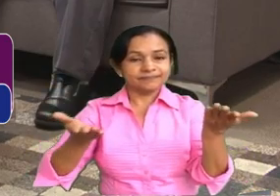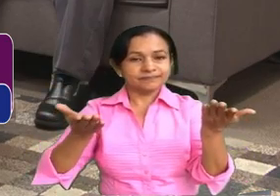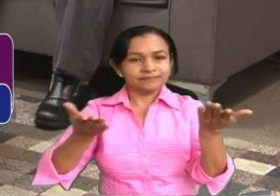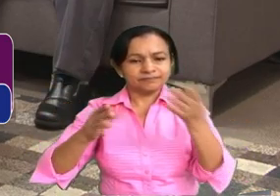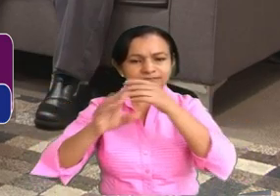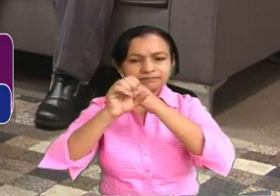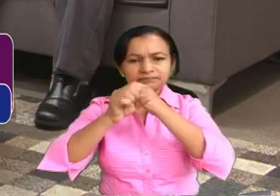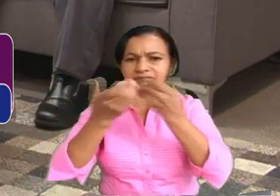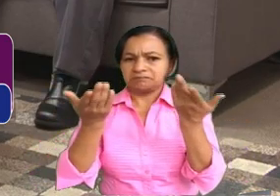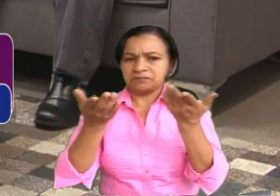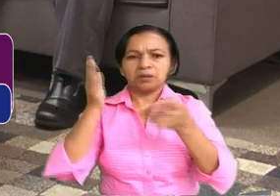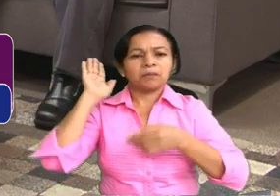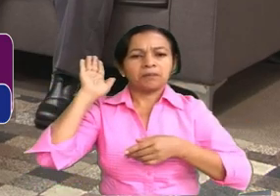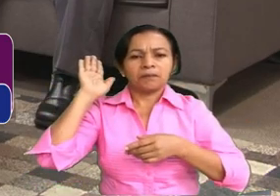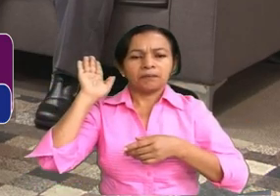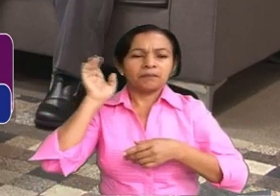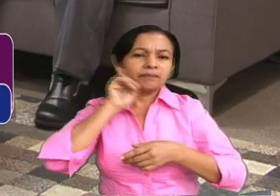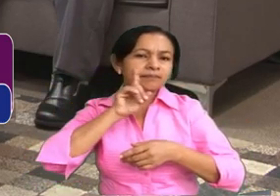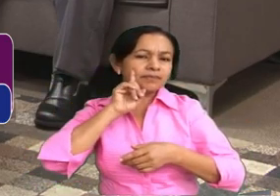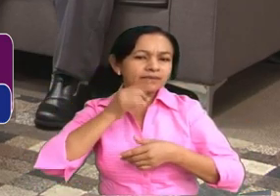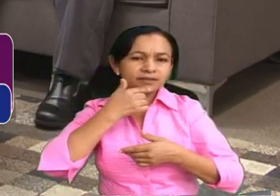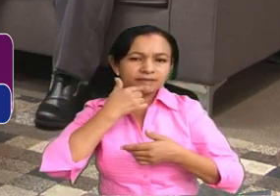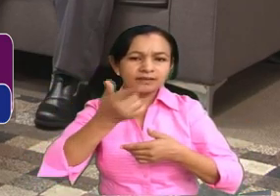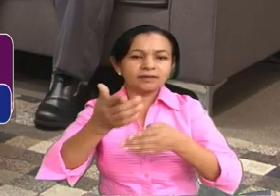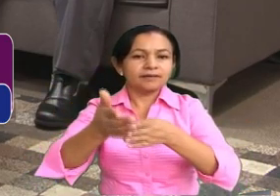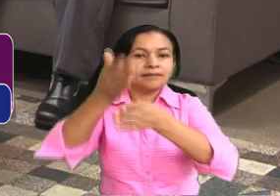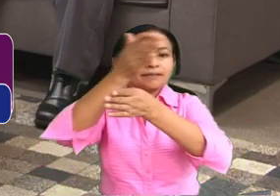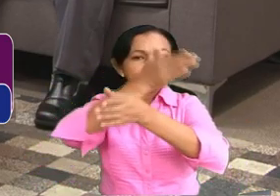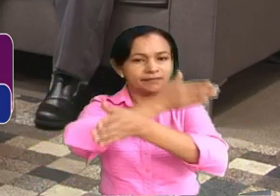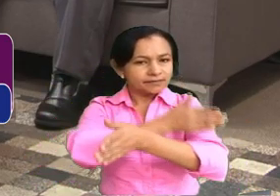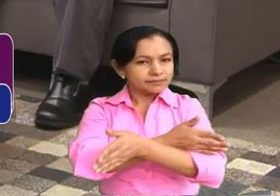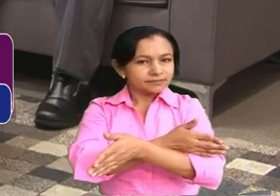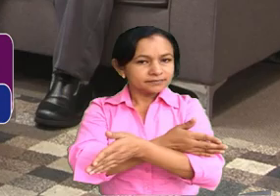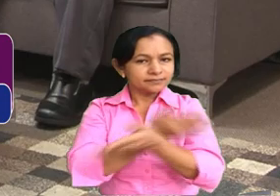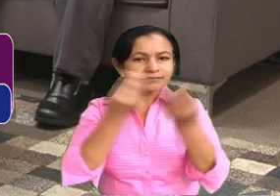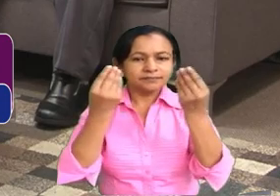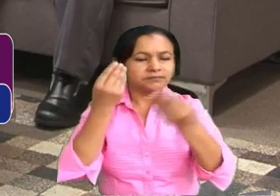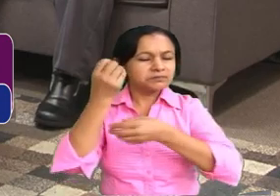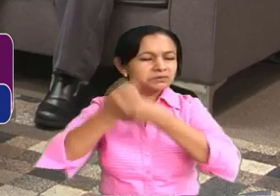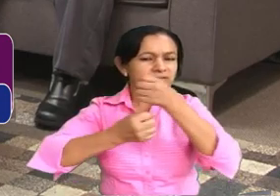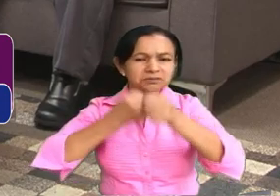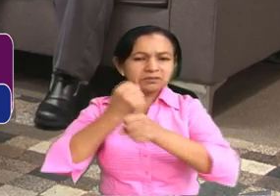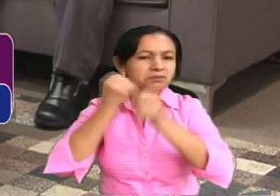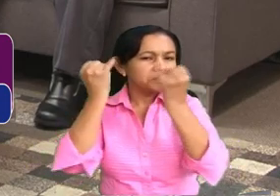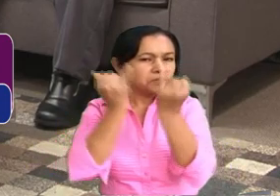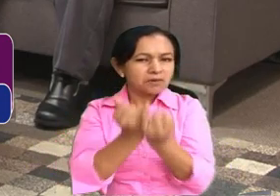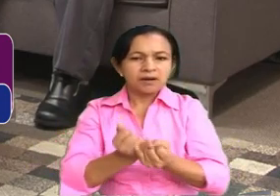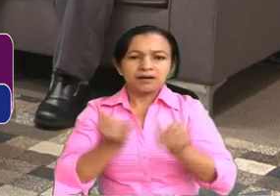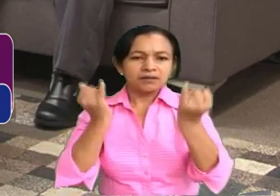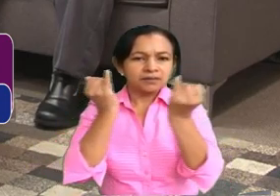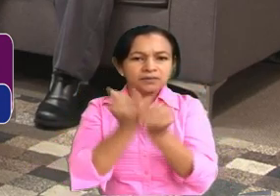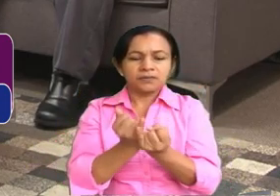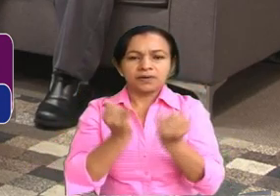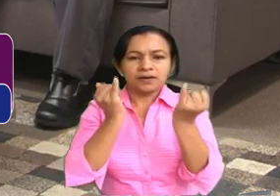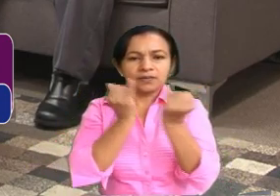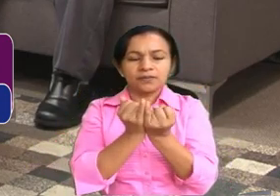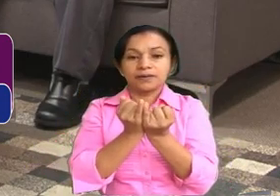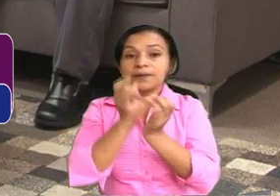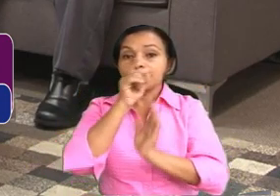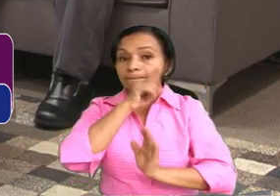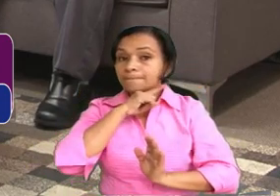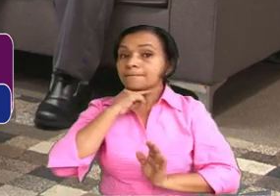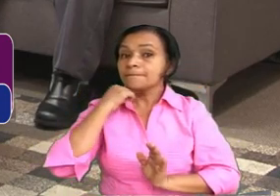fue solamente promesa, a como lo habían hecho a través de muchos años promesa. Ya es una